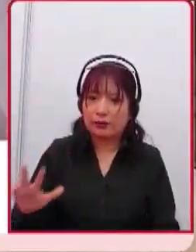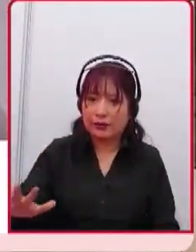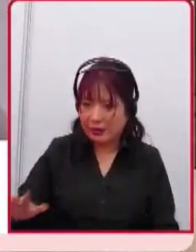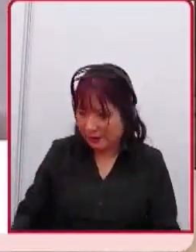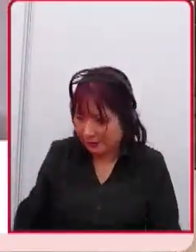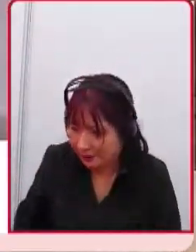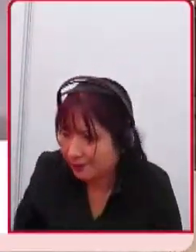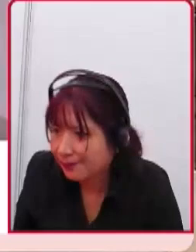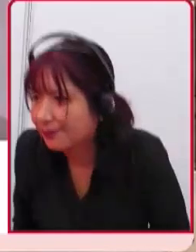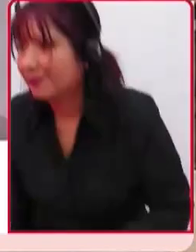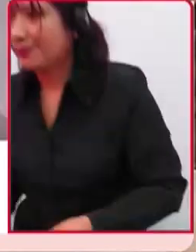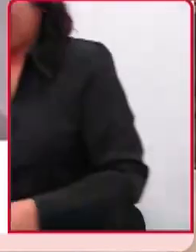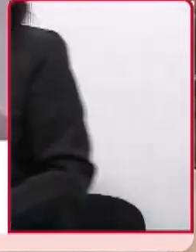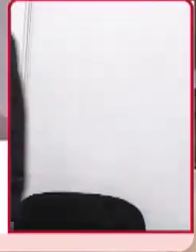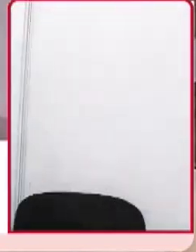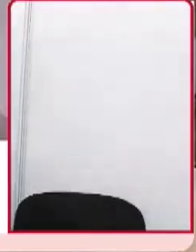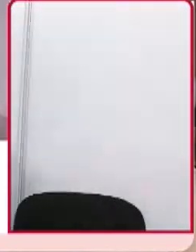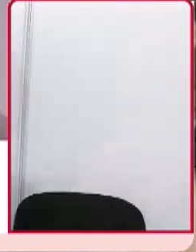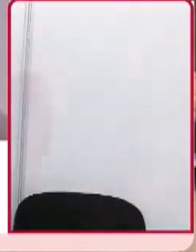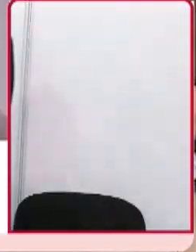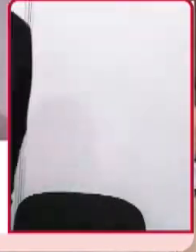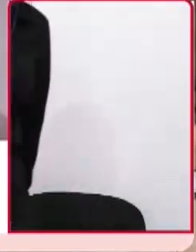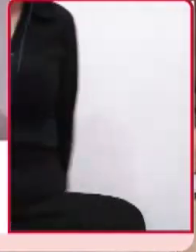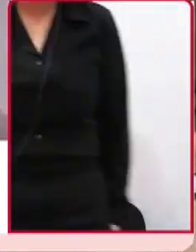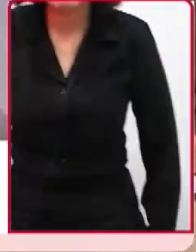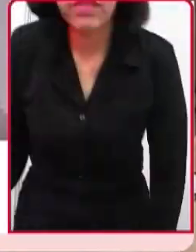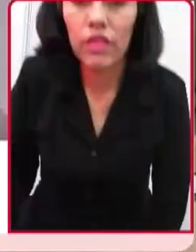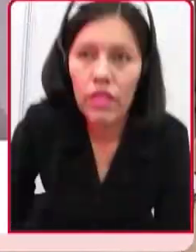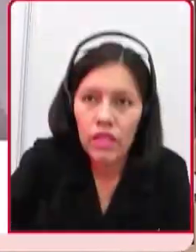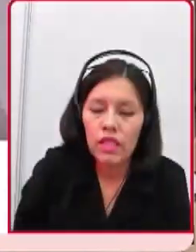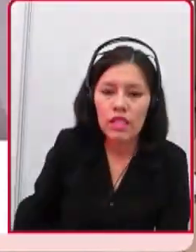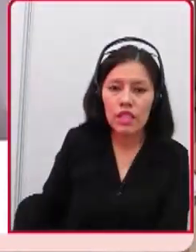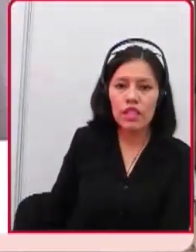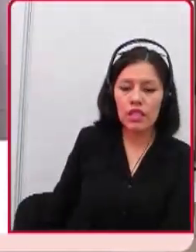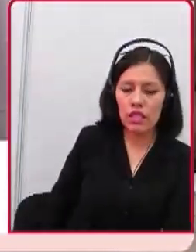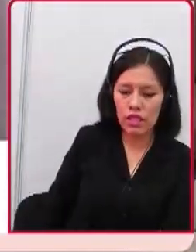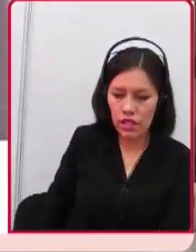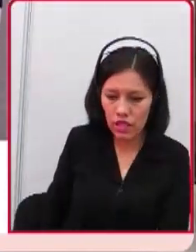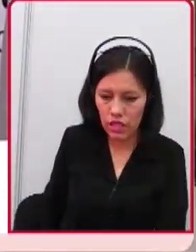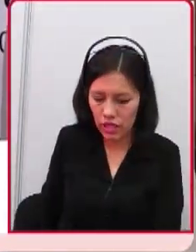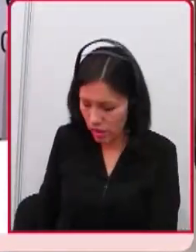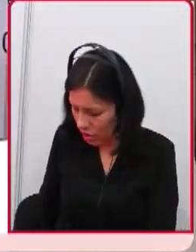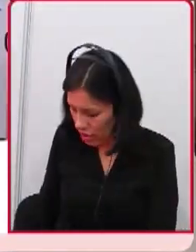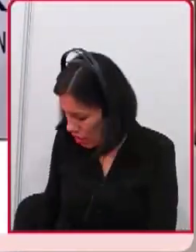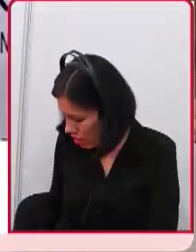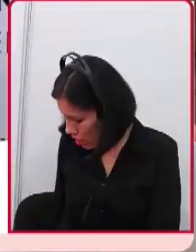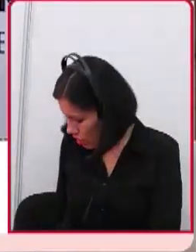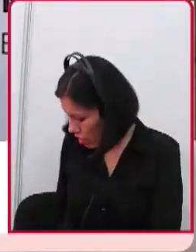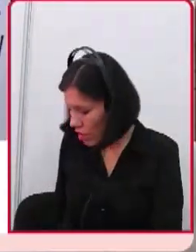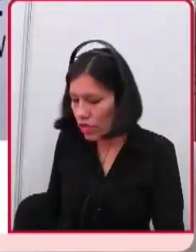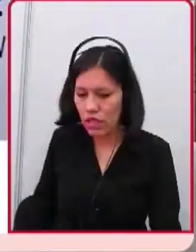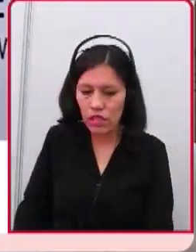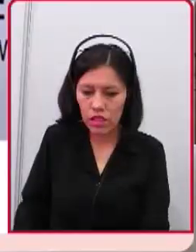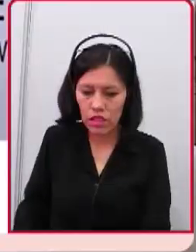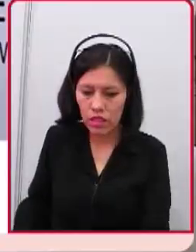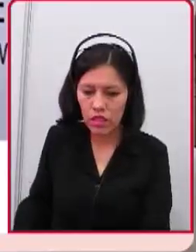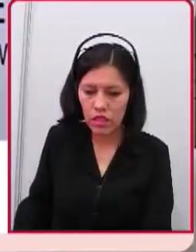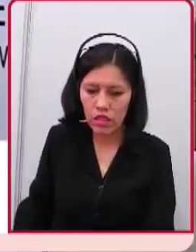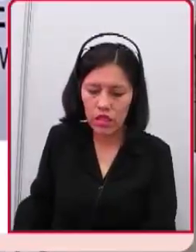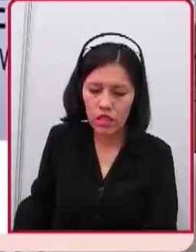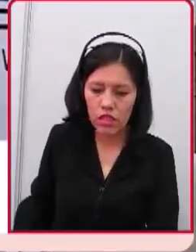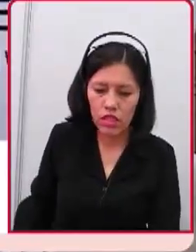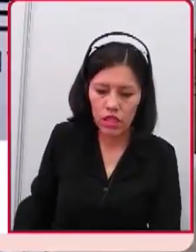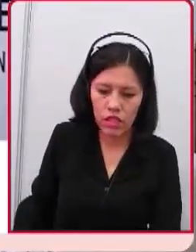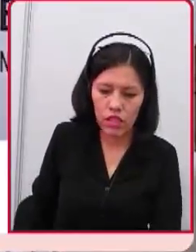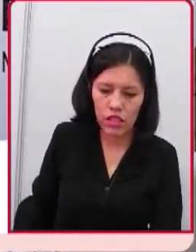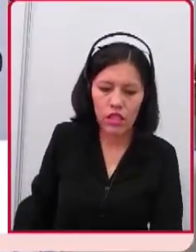Buenos días con todos. Como ya lo mencionaron, mi nombre es Lisbeth Araníbar. El día de hoy voy a presentar el